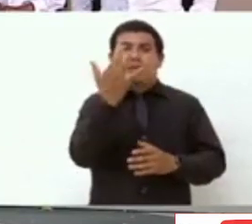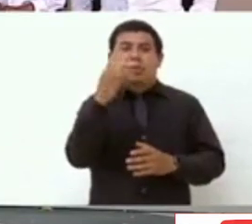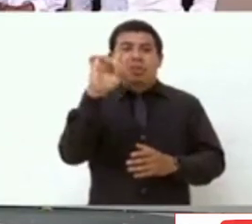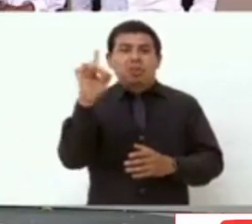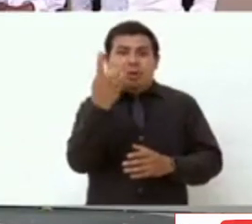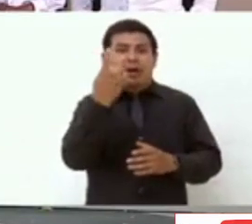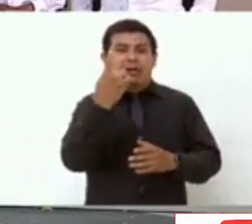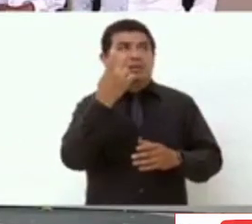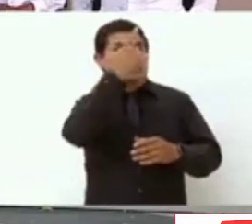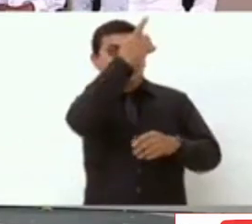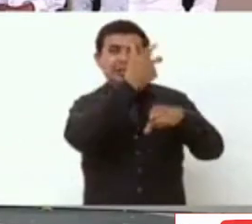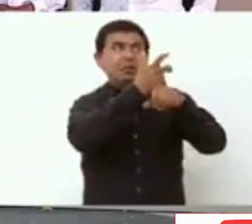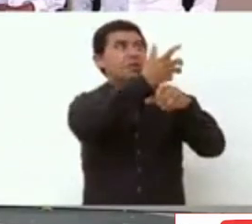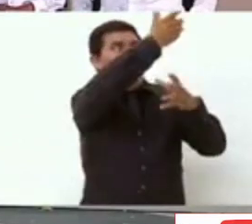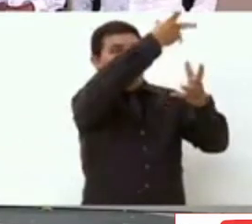$350.